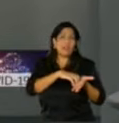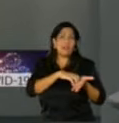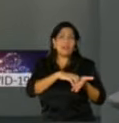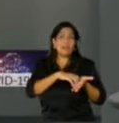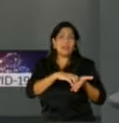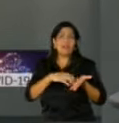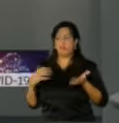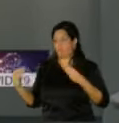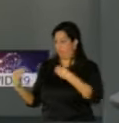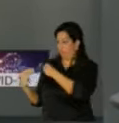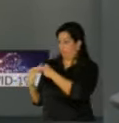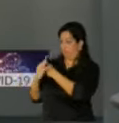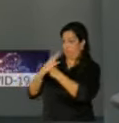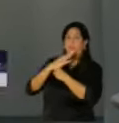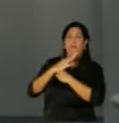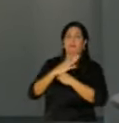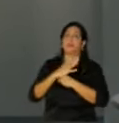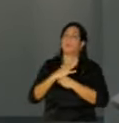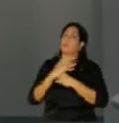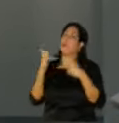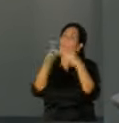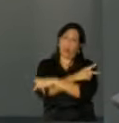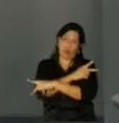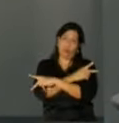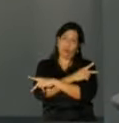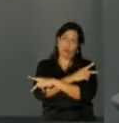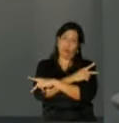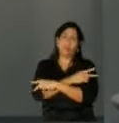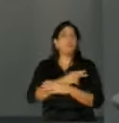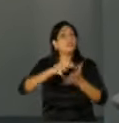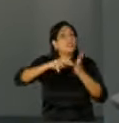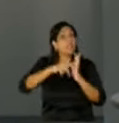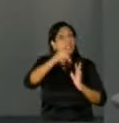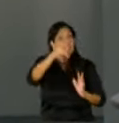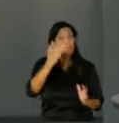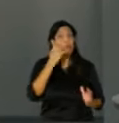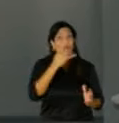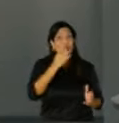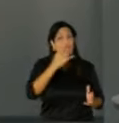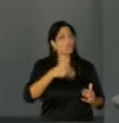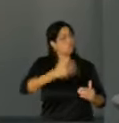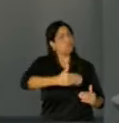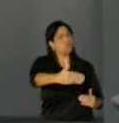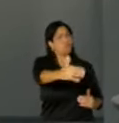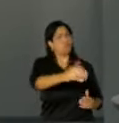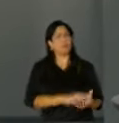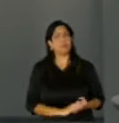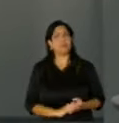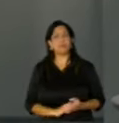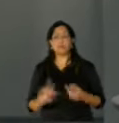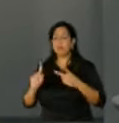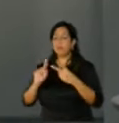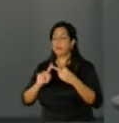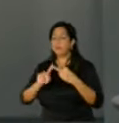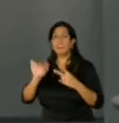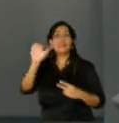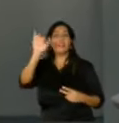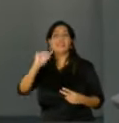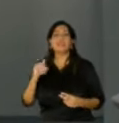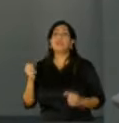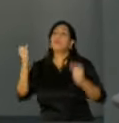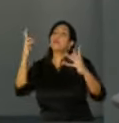de mantenimiento son bien importantes. Por otro lado, hay que tener mucho cuidado con los remedios del folclore, porque